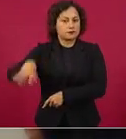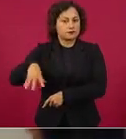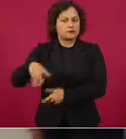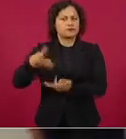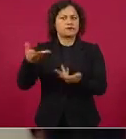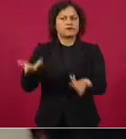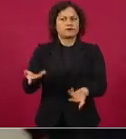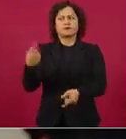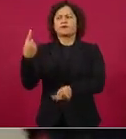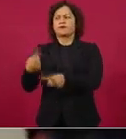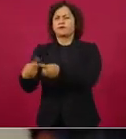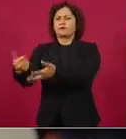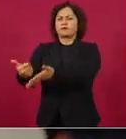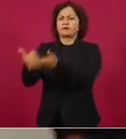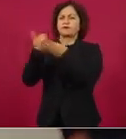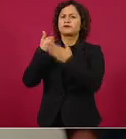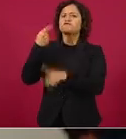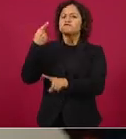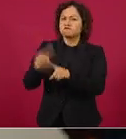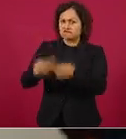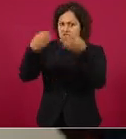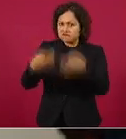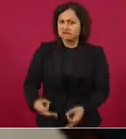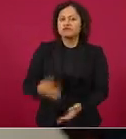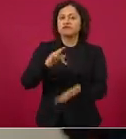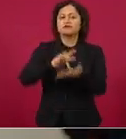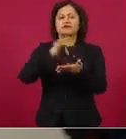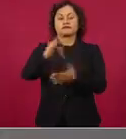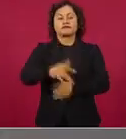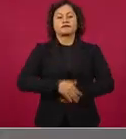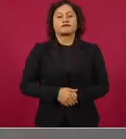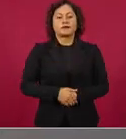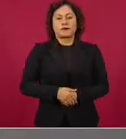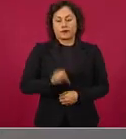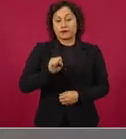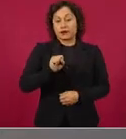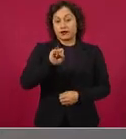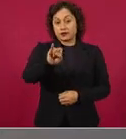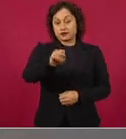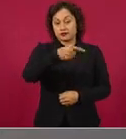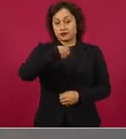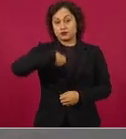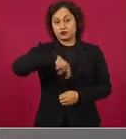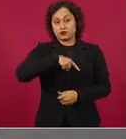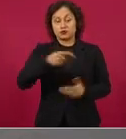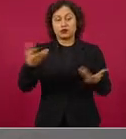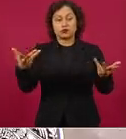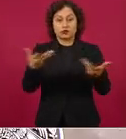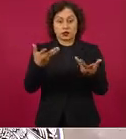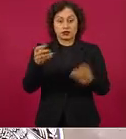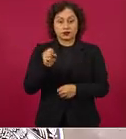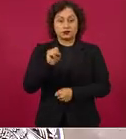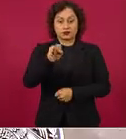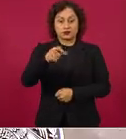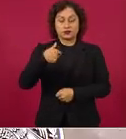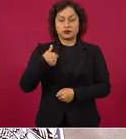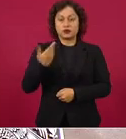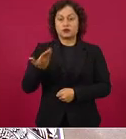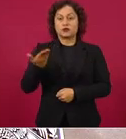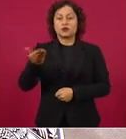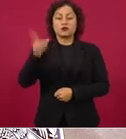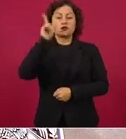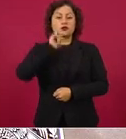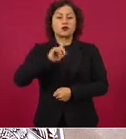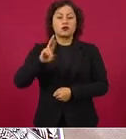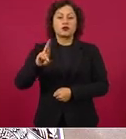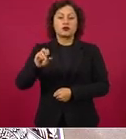¿realmente quién nos va a ayudar a buscarlo? Gracias, presidente. Sí, sí lo estamos haciendo y voy a pedirle a Rosa Isela